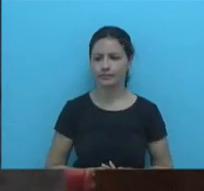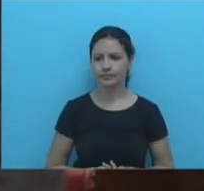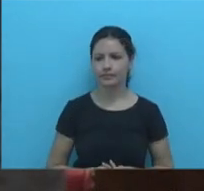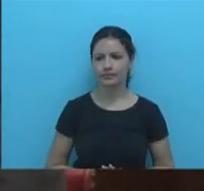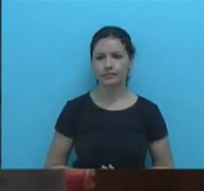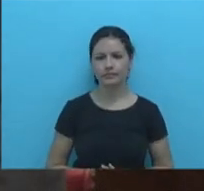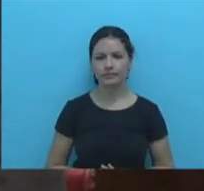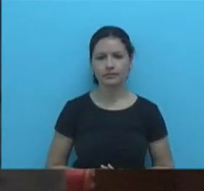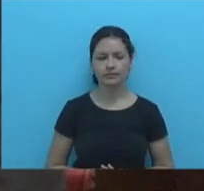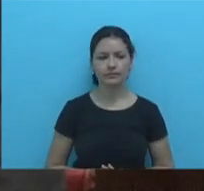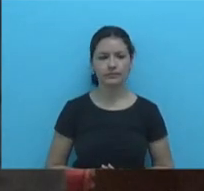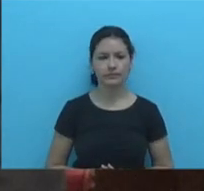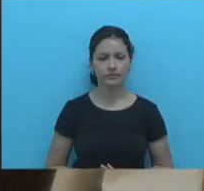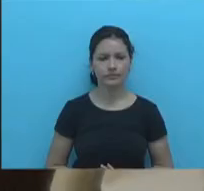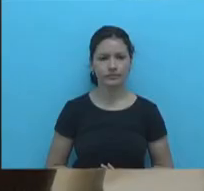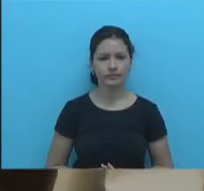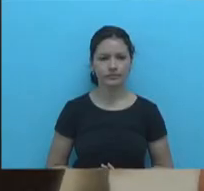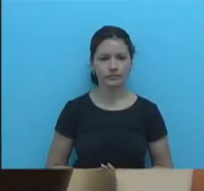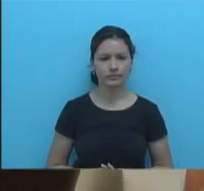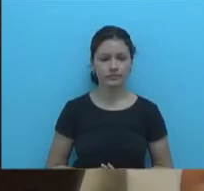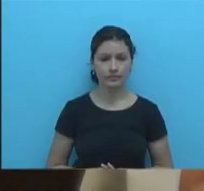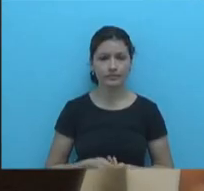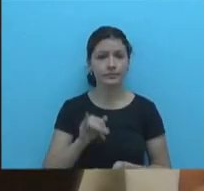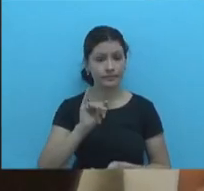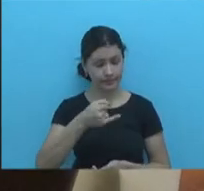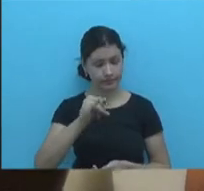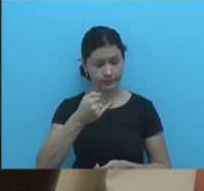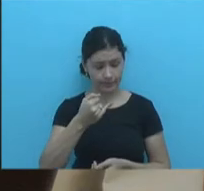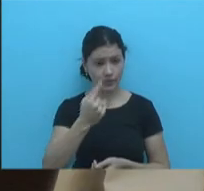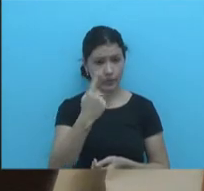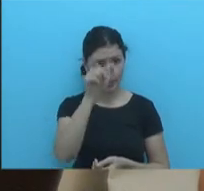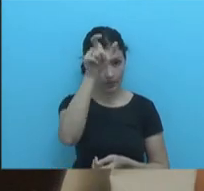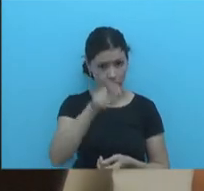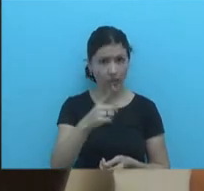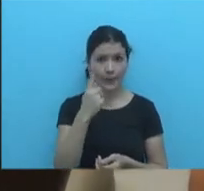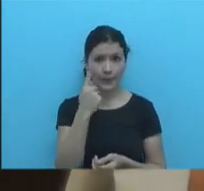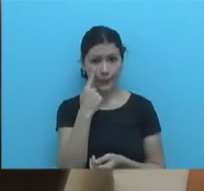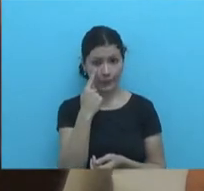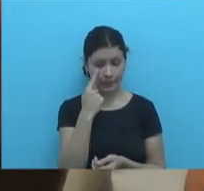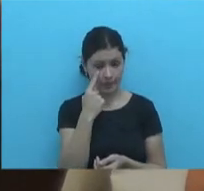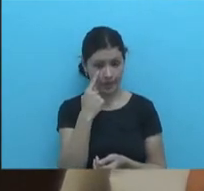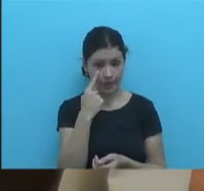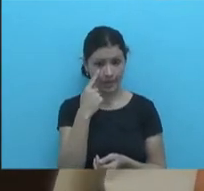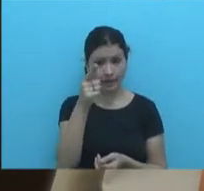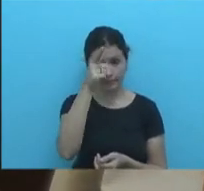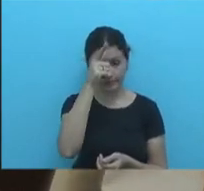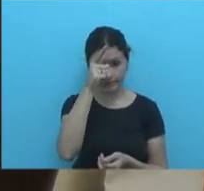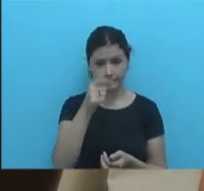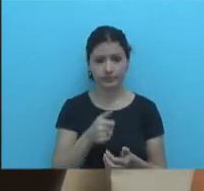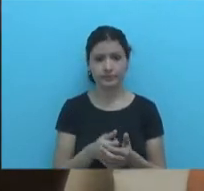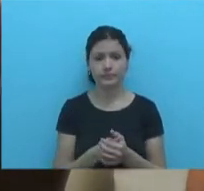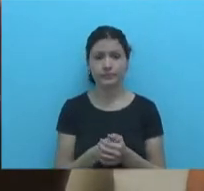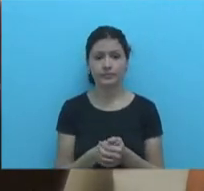Diputada. Sí, como te lo dije, el inspector, el municipio. Al diputado